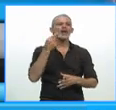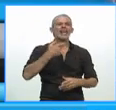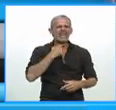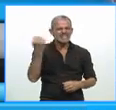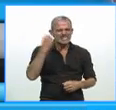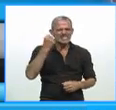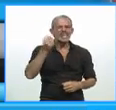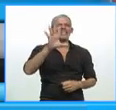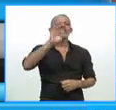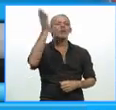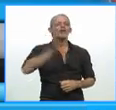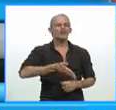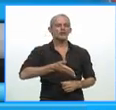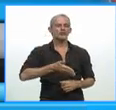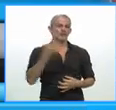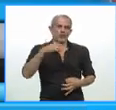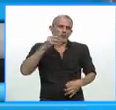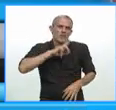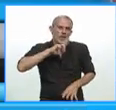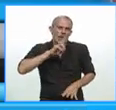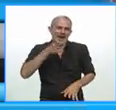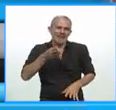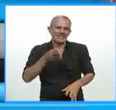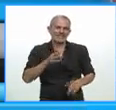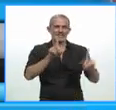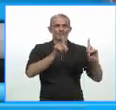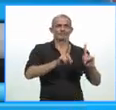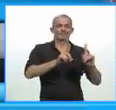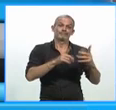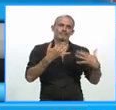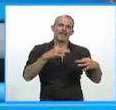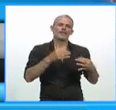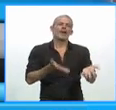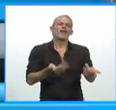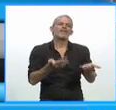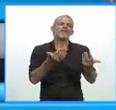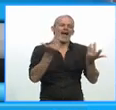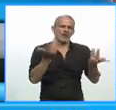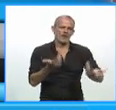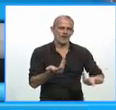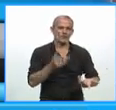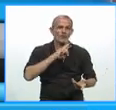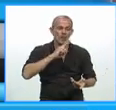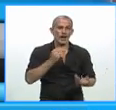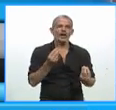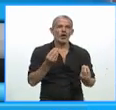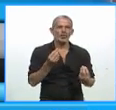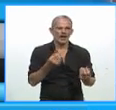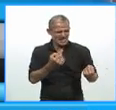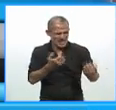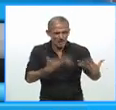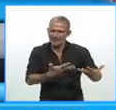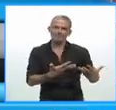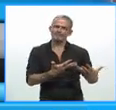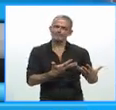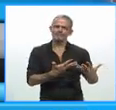50% de los participantes en los Juegos Olímpicos sean mujeres. Entonces, nuestro deporte, para incrementar el número de mujeres, puso esta categoría